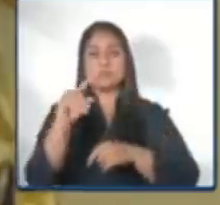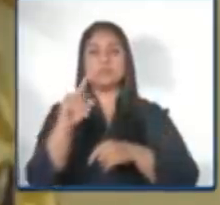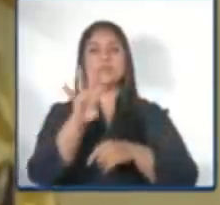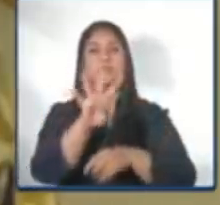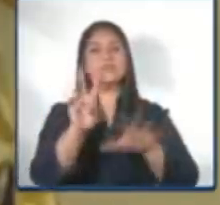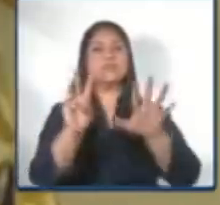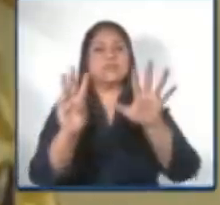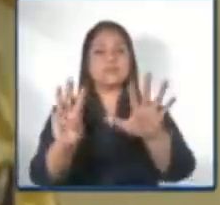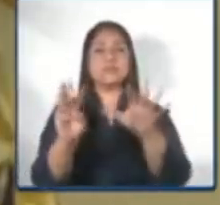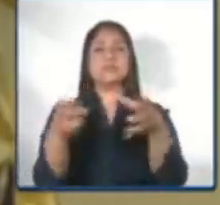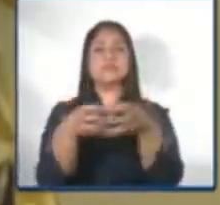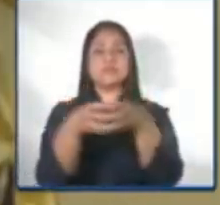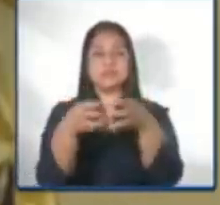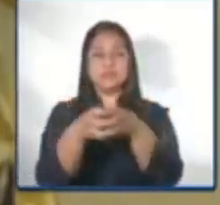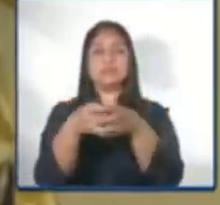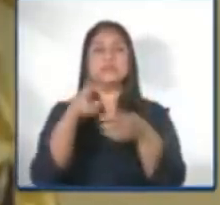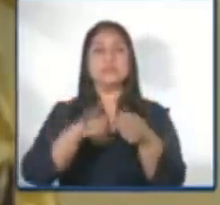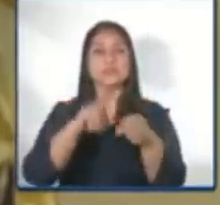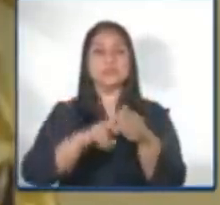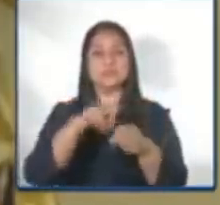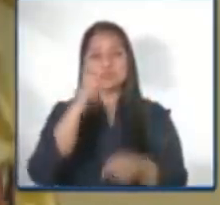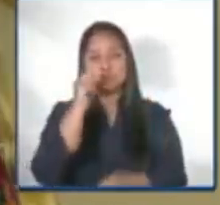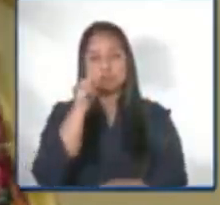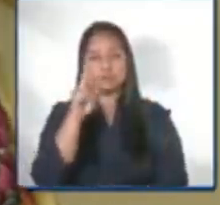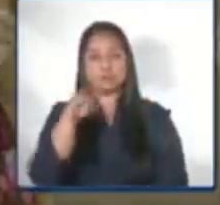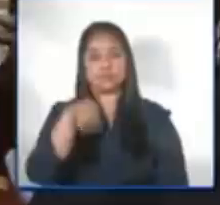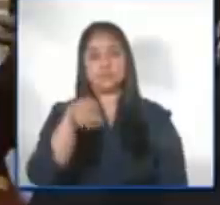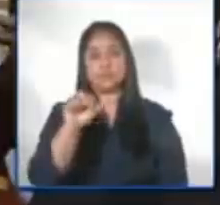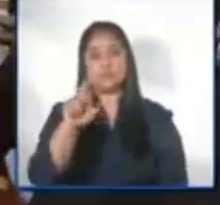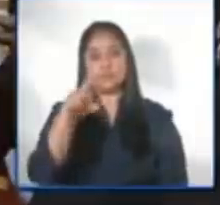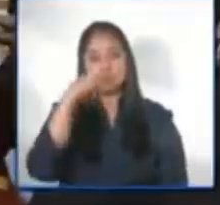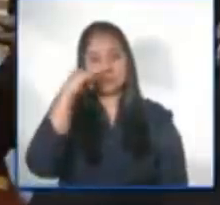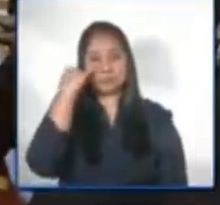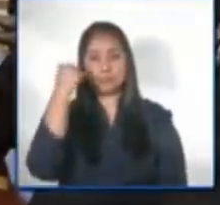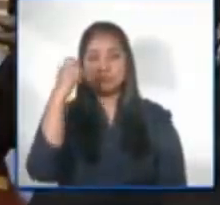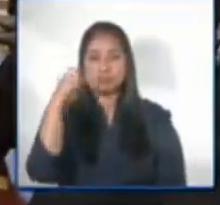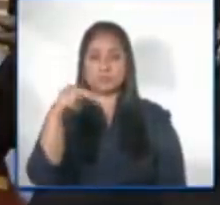de Totonicapán, señor Martín Toco.